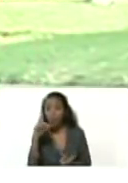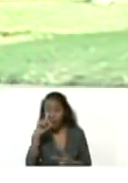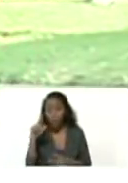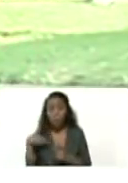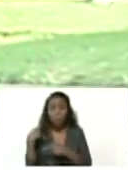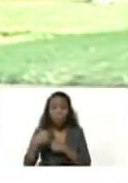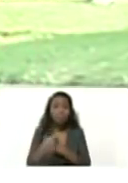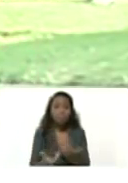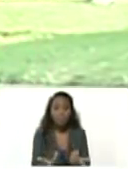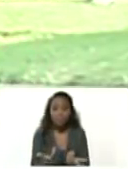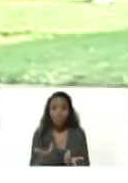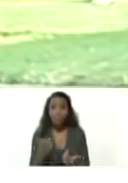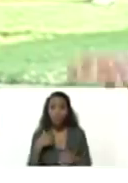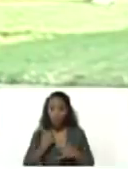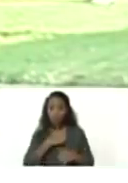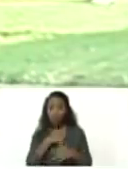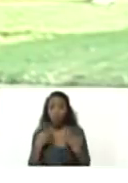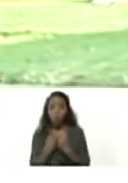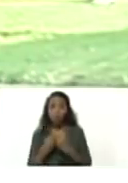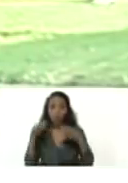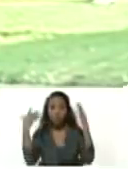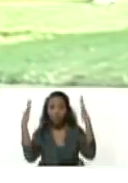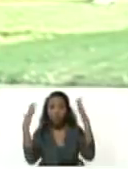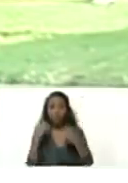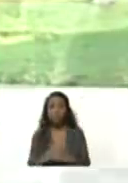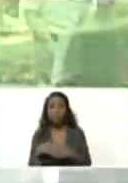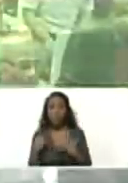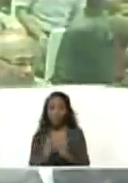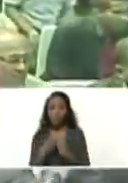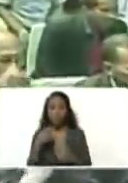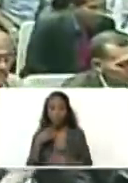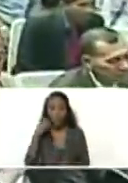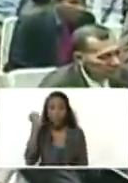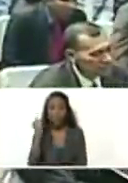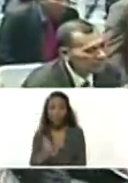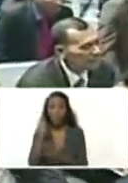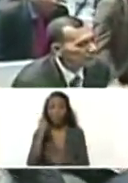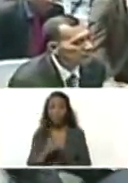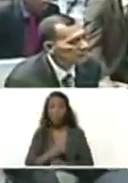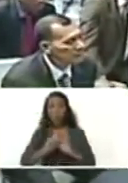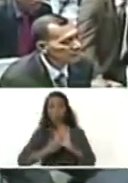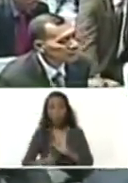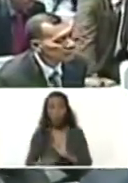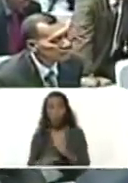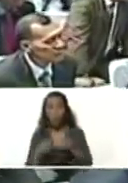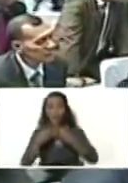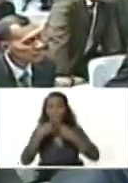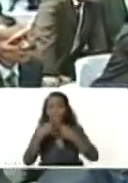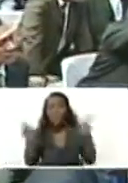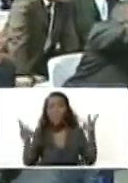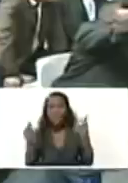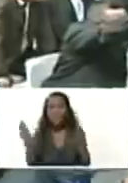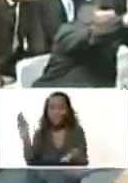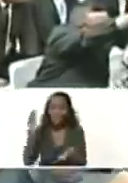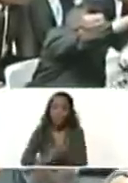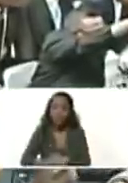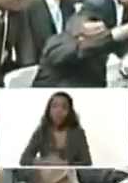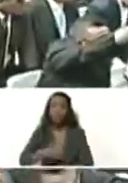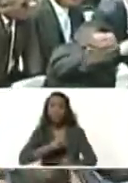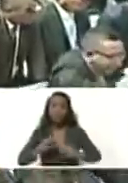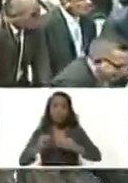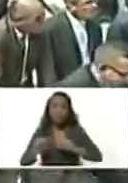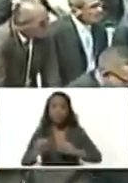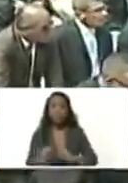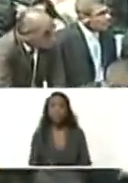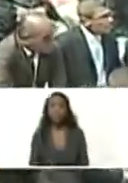Lo celebraremos juntos, ¿verdad? Amén. Amén, gracias. Cúmplase, publíquese, ejecútese y cúmplase.